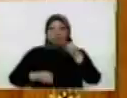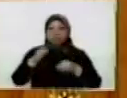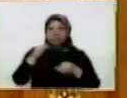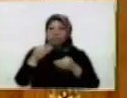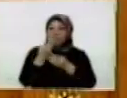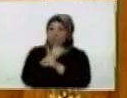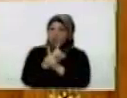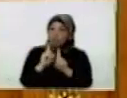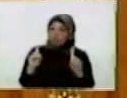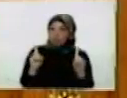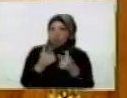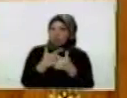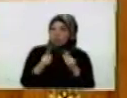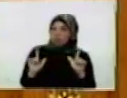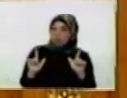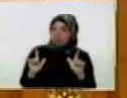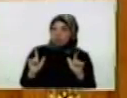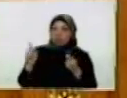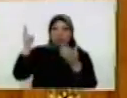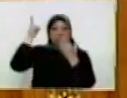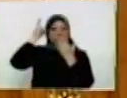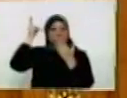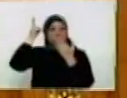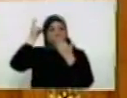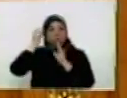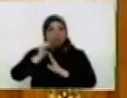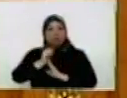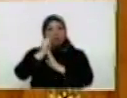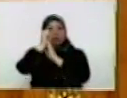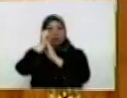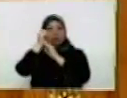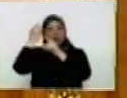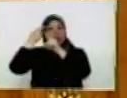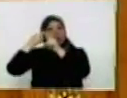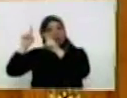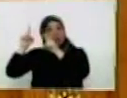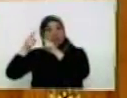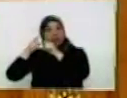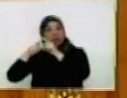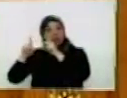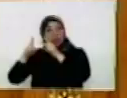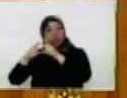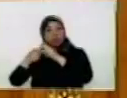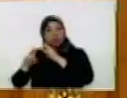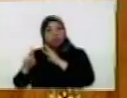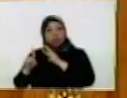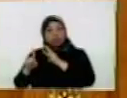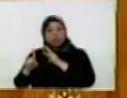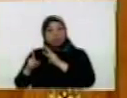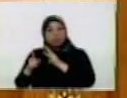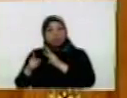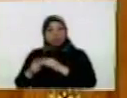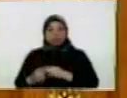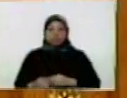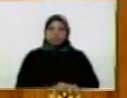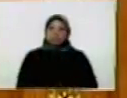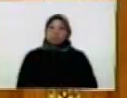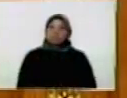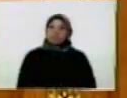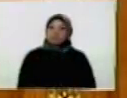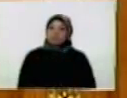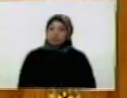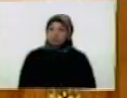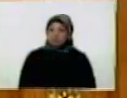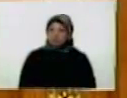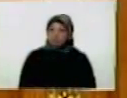independencia. Guaycaipuro, Terepaima, José Leonor Chirino en Coro, Wally